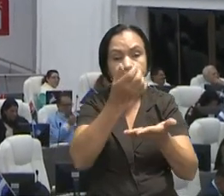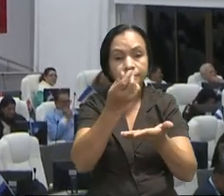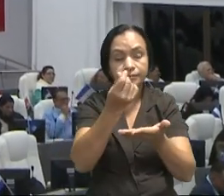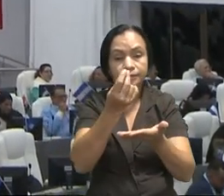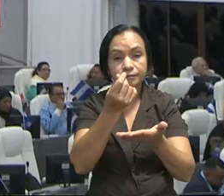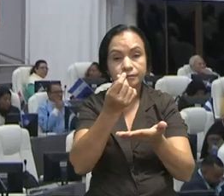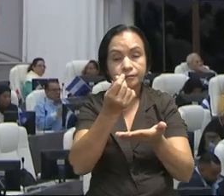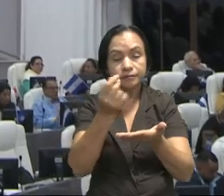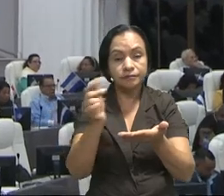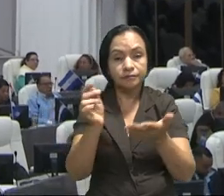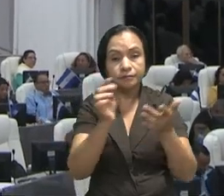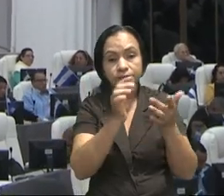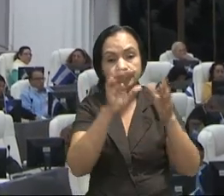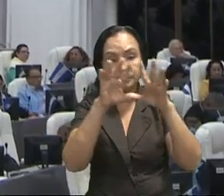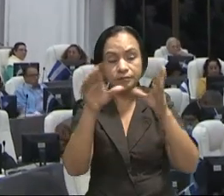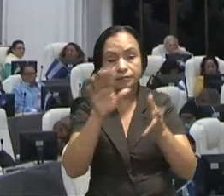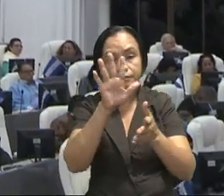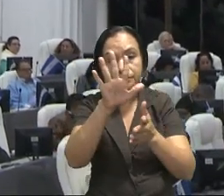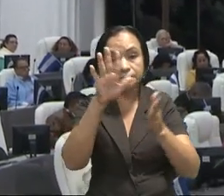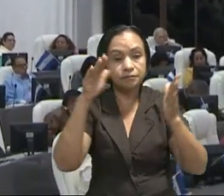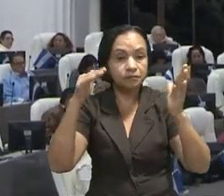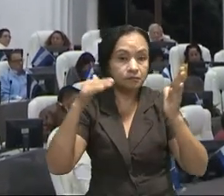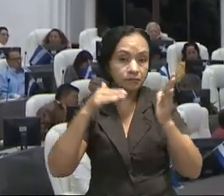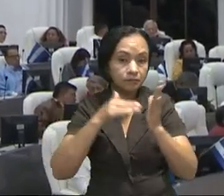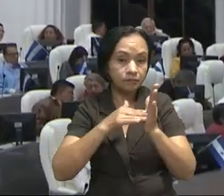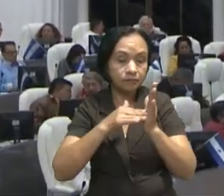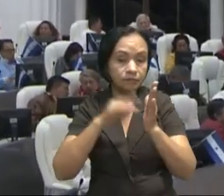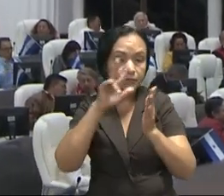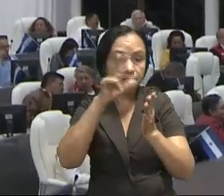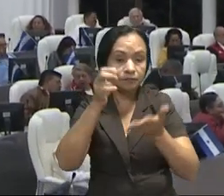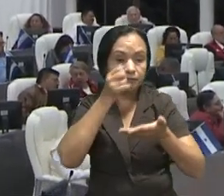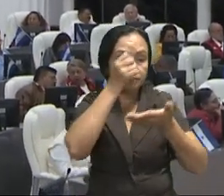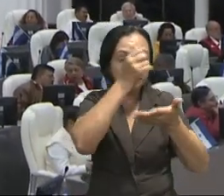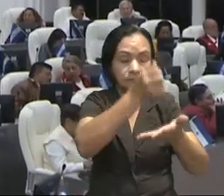monto único de 5.000 Córdoba.